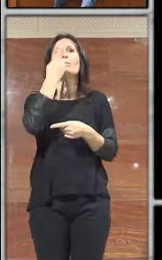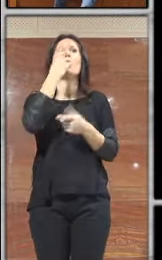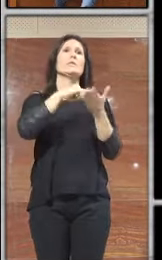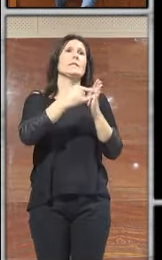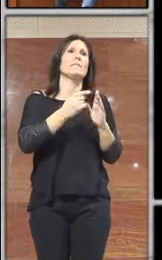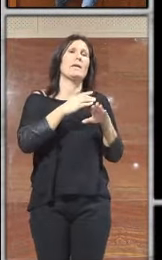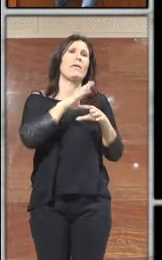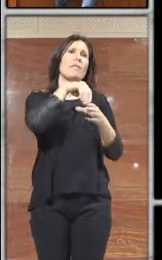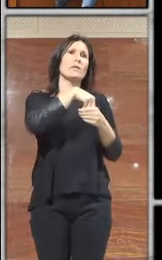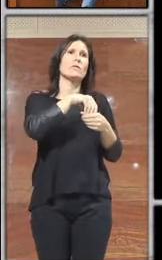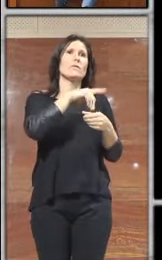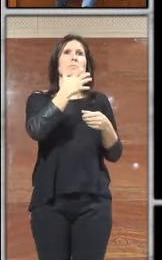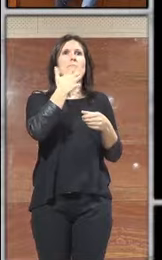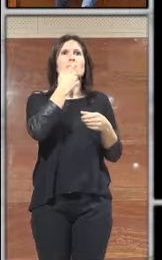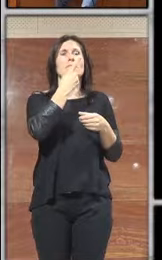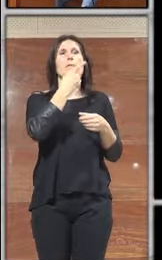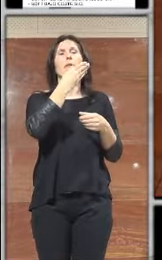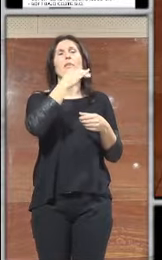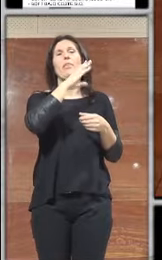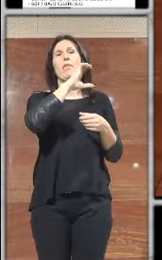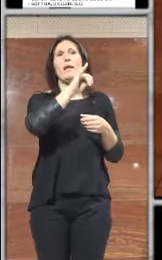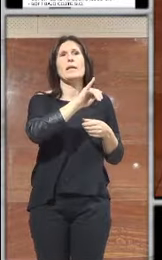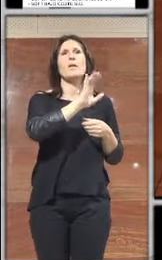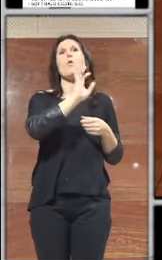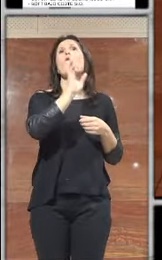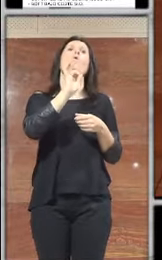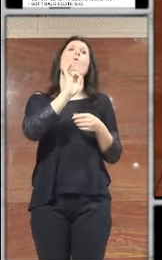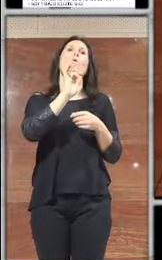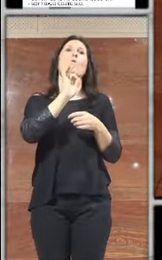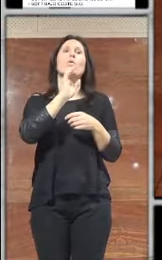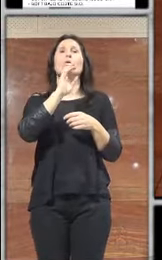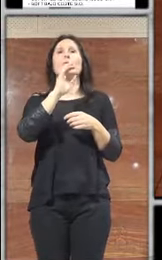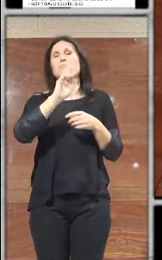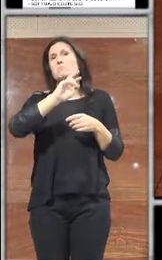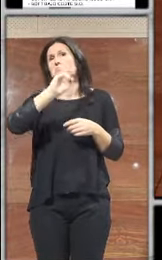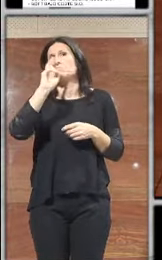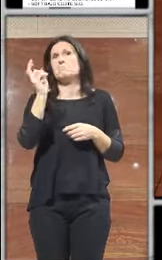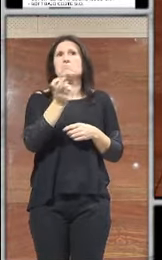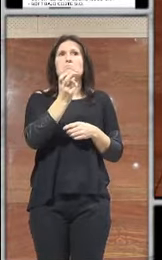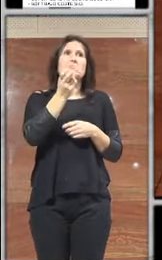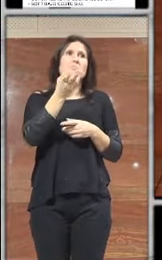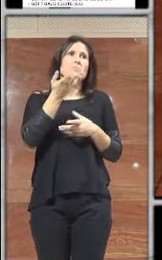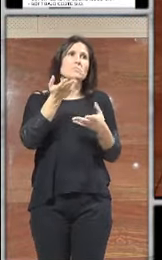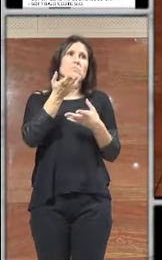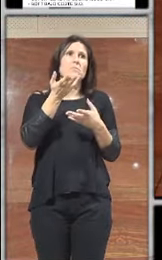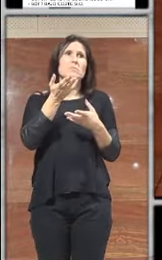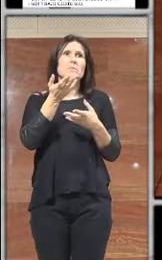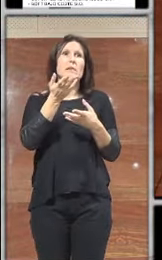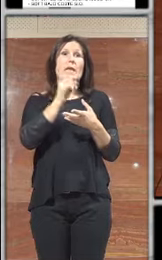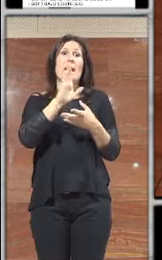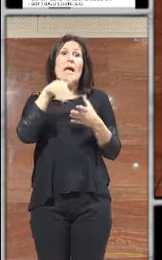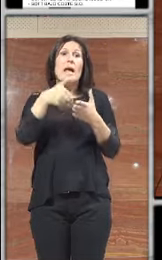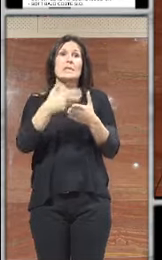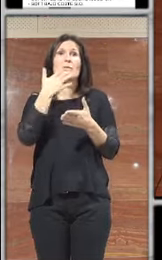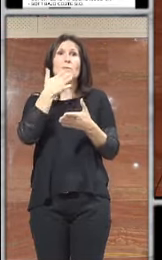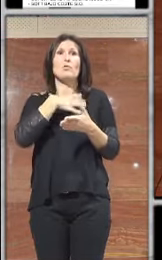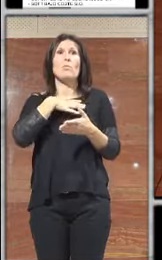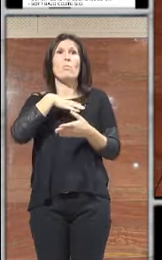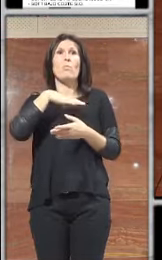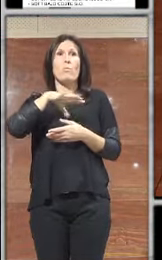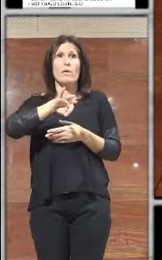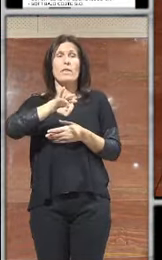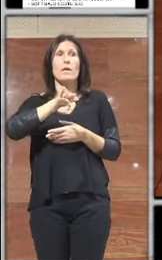basados en el BCI o basados con el E-Tracking o con el Head Tracking o con incluso que yo pudiera